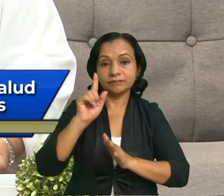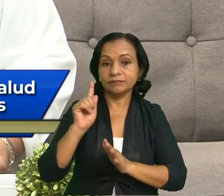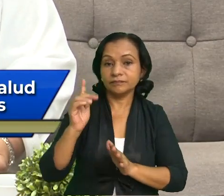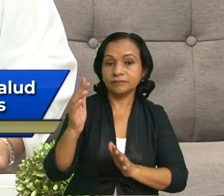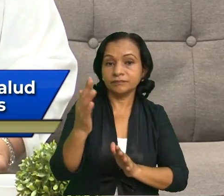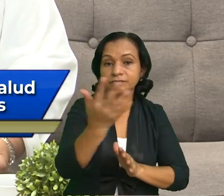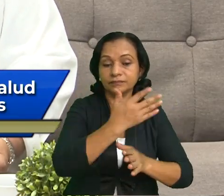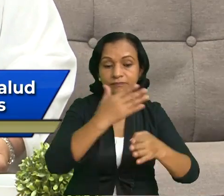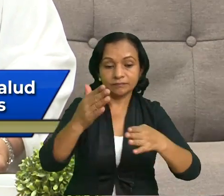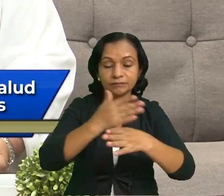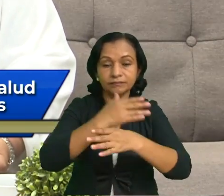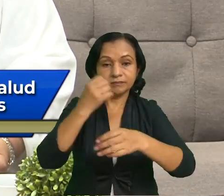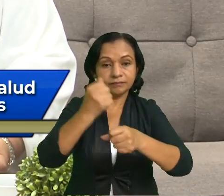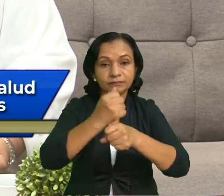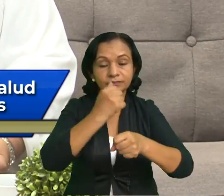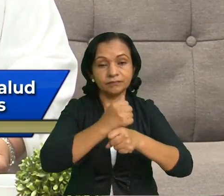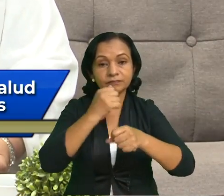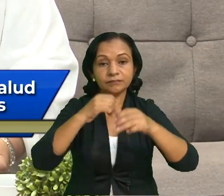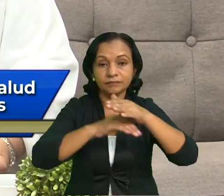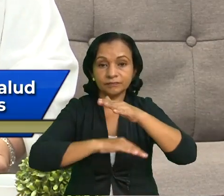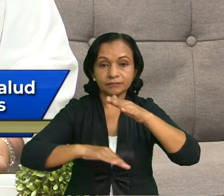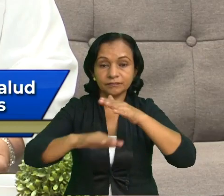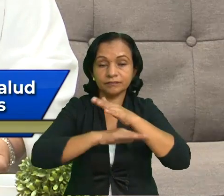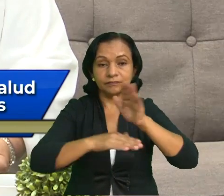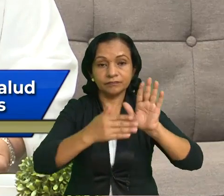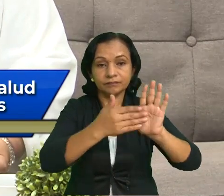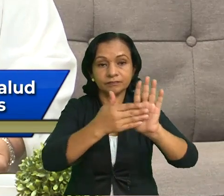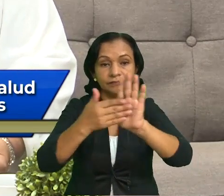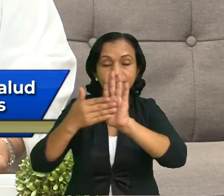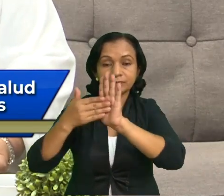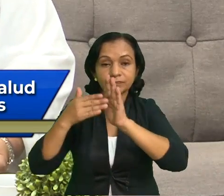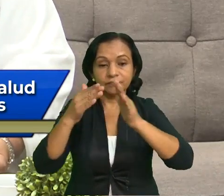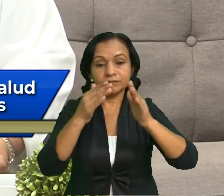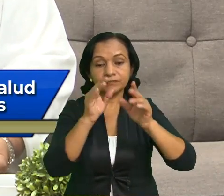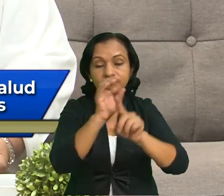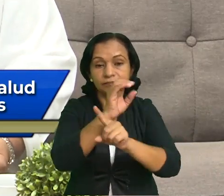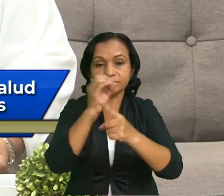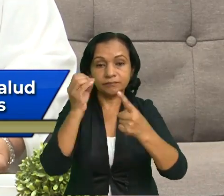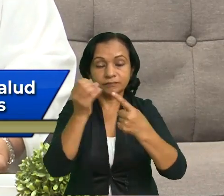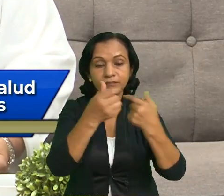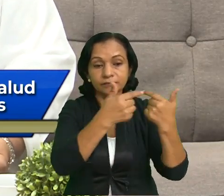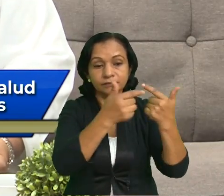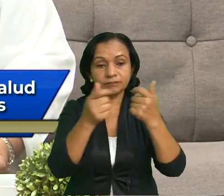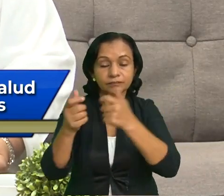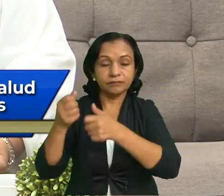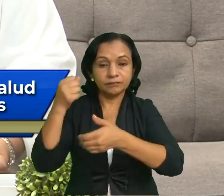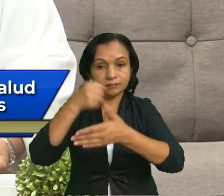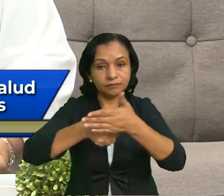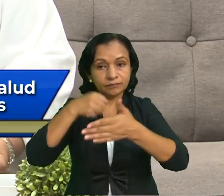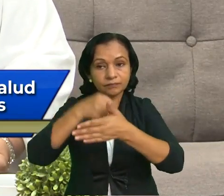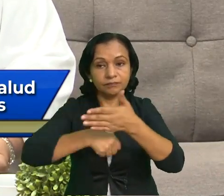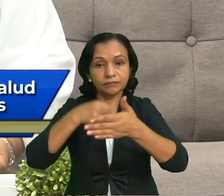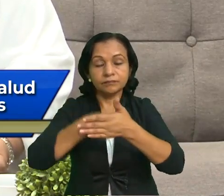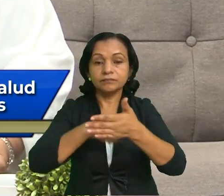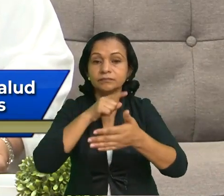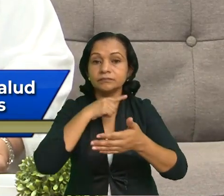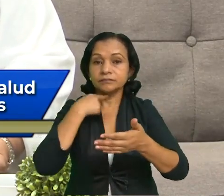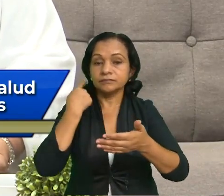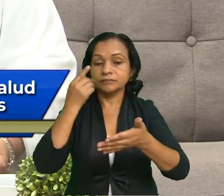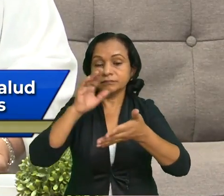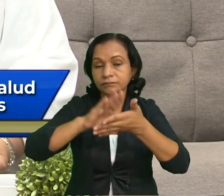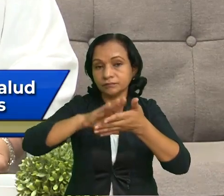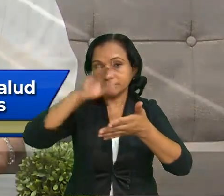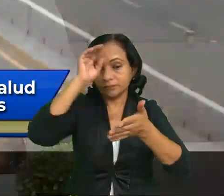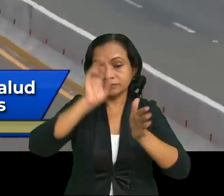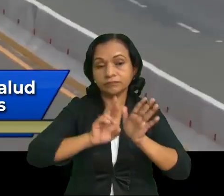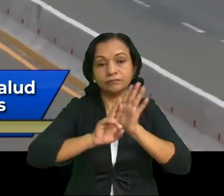estas estrategias y teniendo como base nuestro modelo y esa comunidad organizada fortalecida y realmente capacitada para la